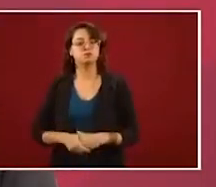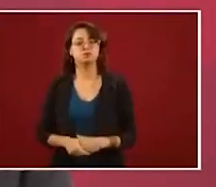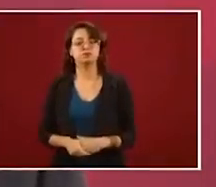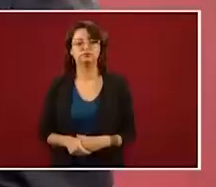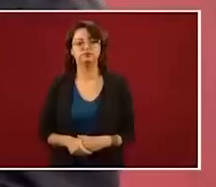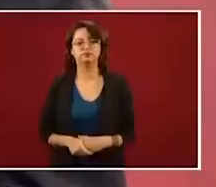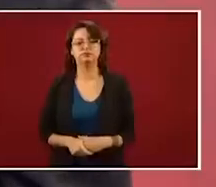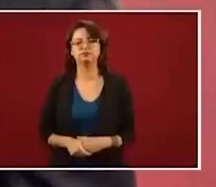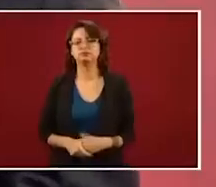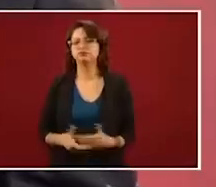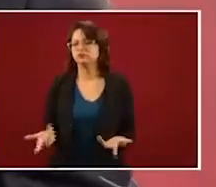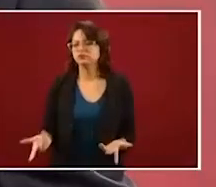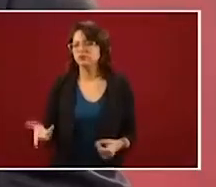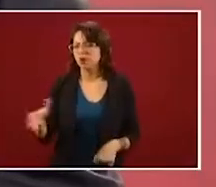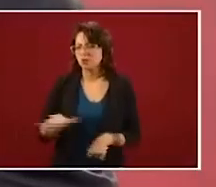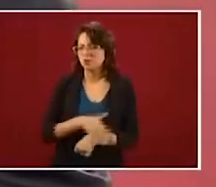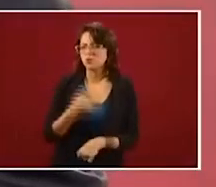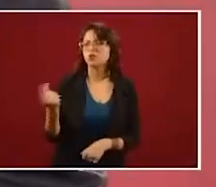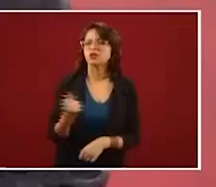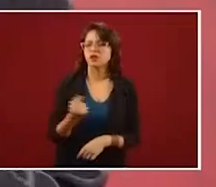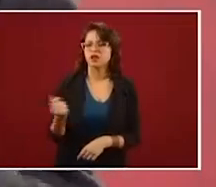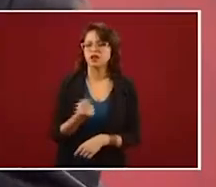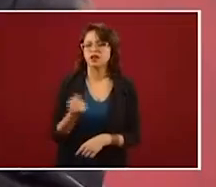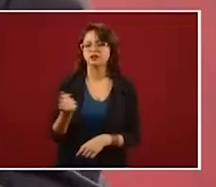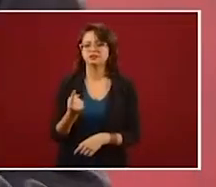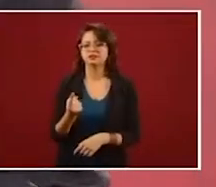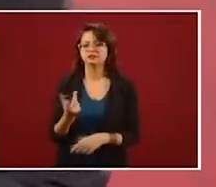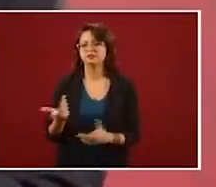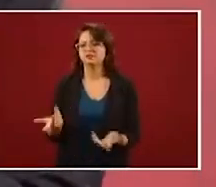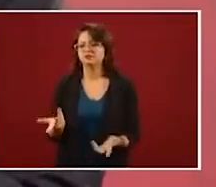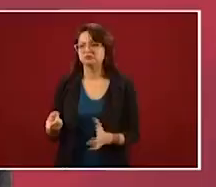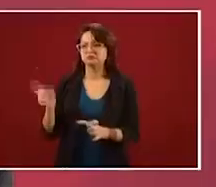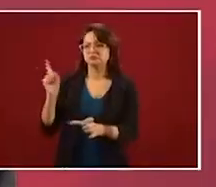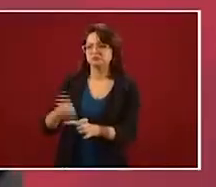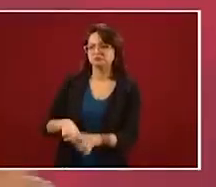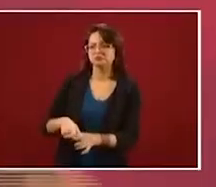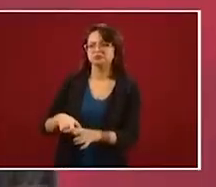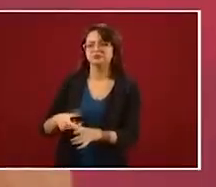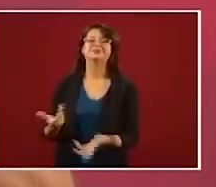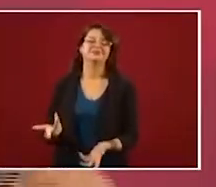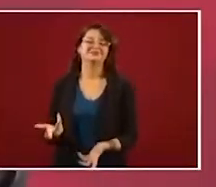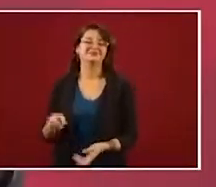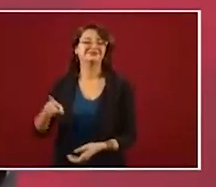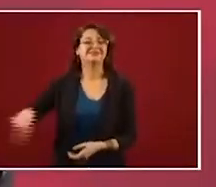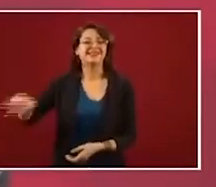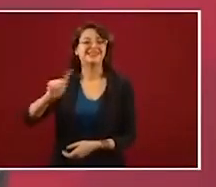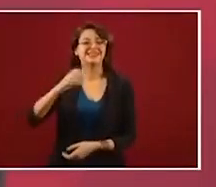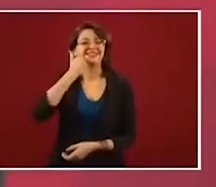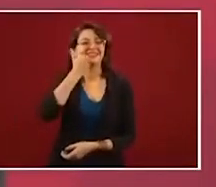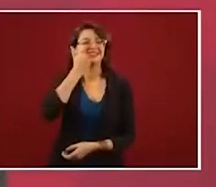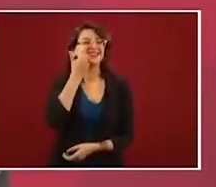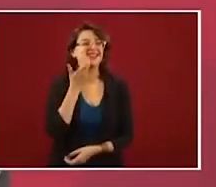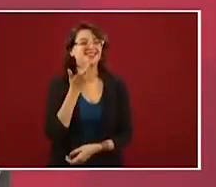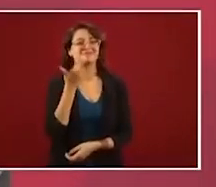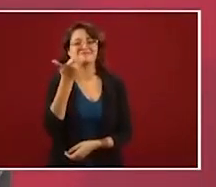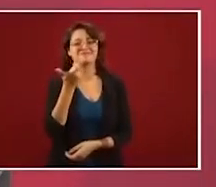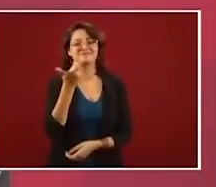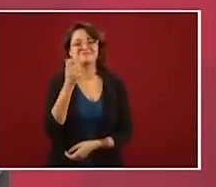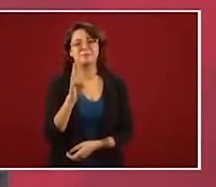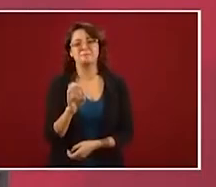¿A qué se atribuye, entre otras cosas? A la beca.